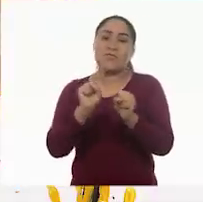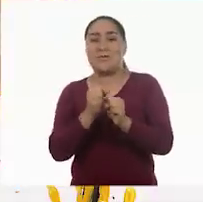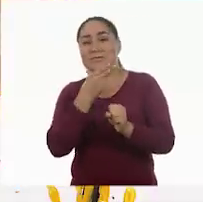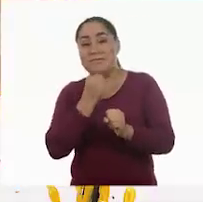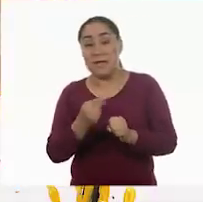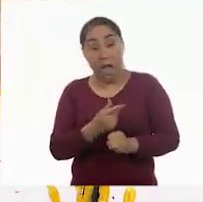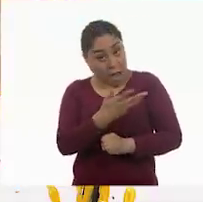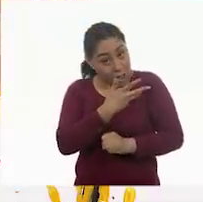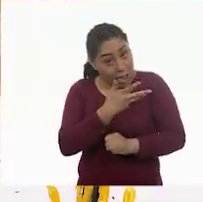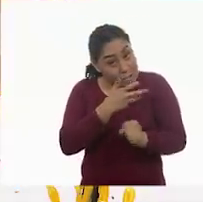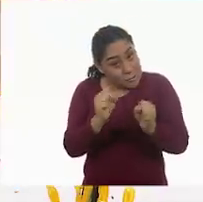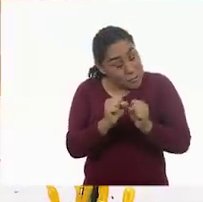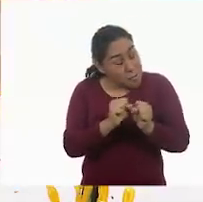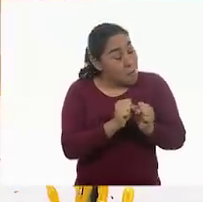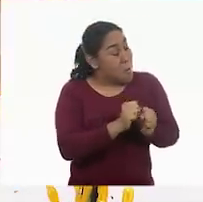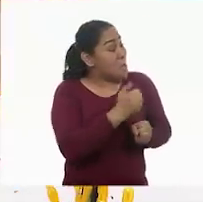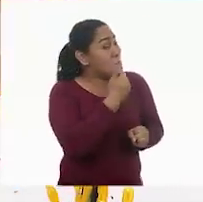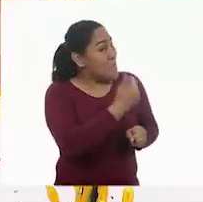Guau.